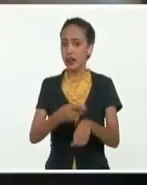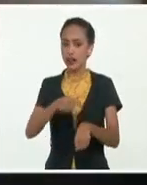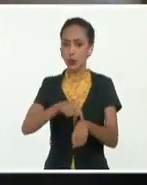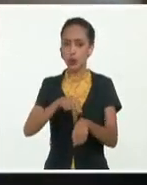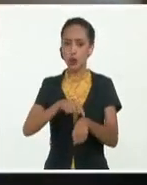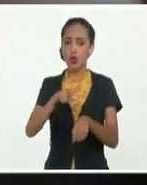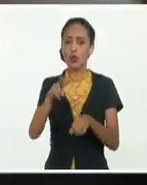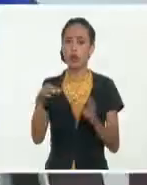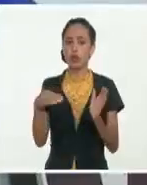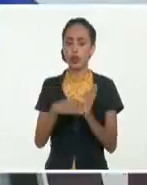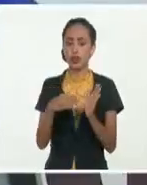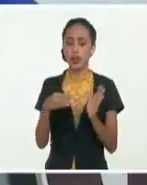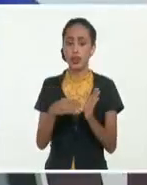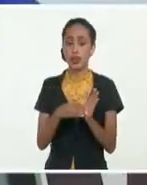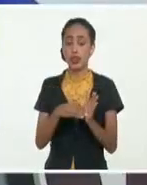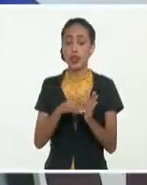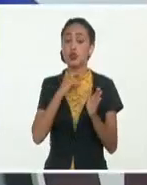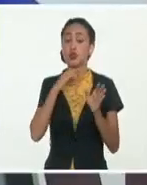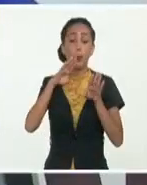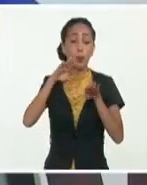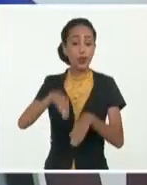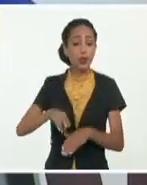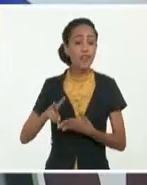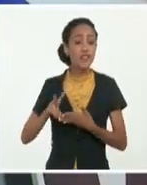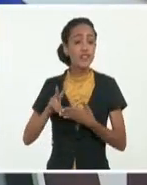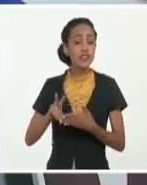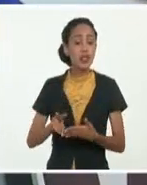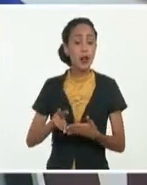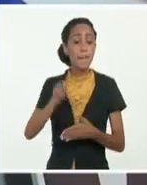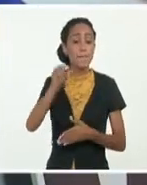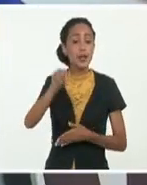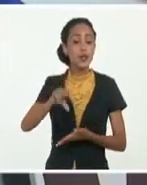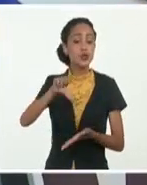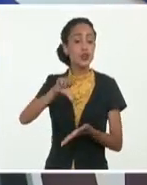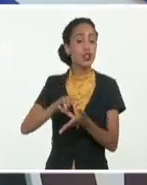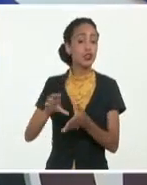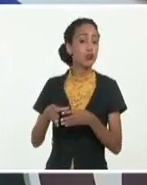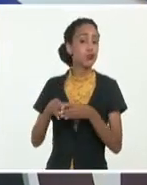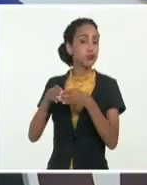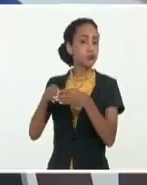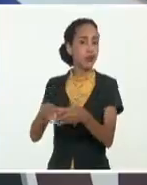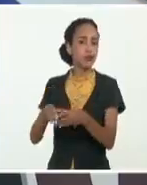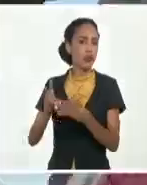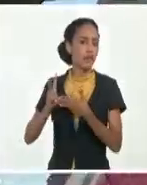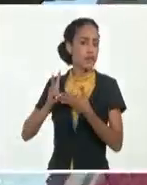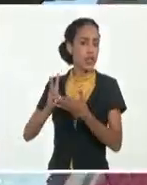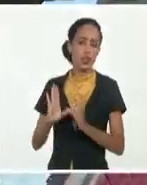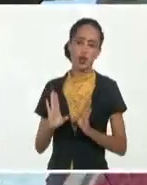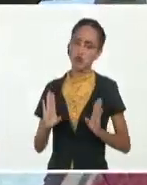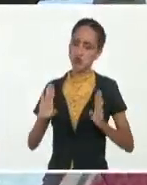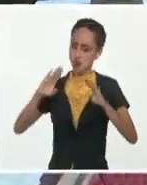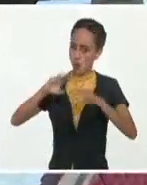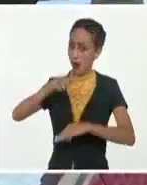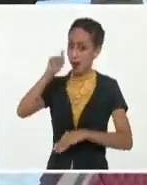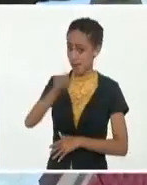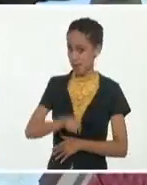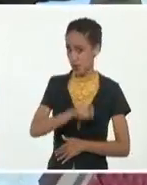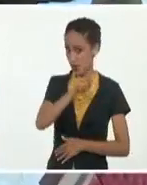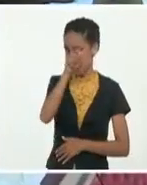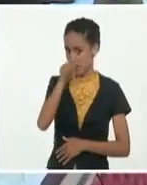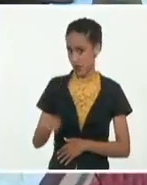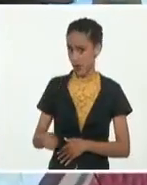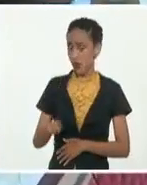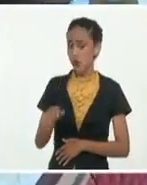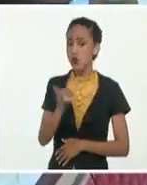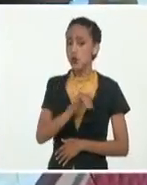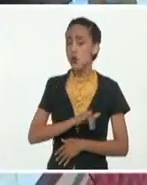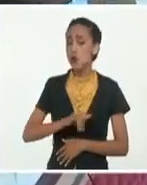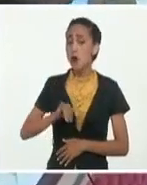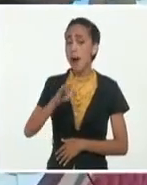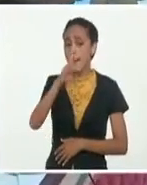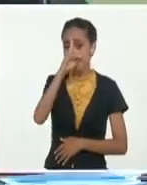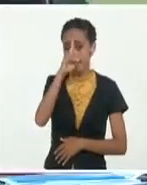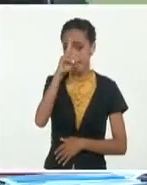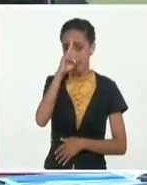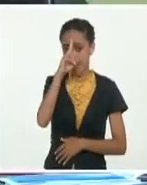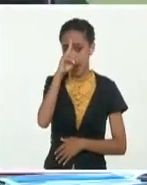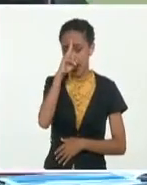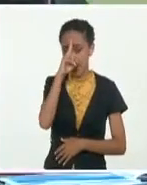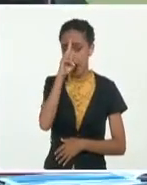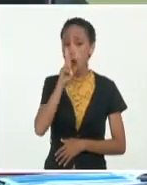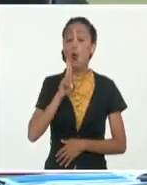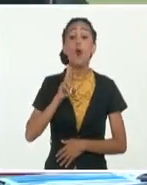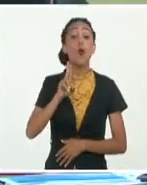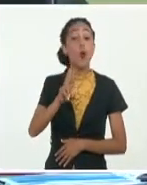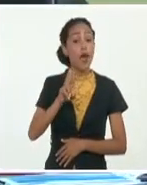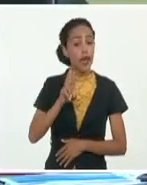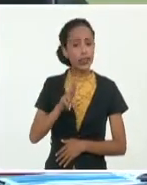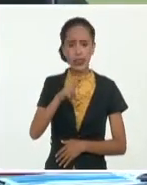a pacientes en centros hospitalarios. Limitación de las consultas médicas externas, aunque sin afectar las de urgencia y